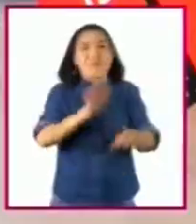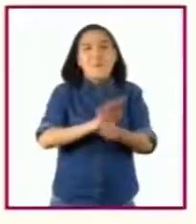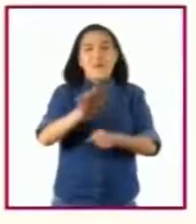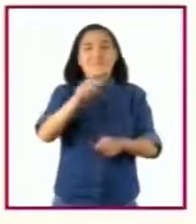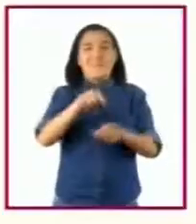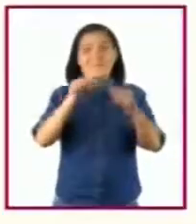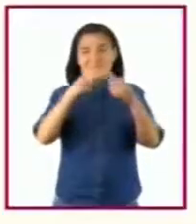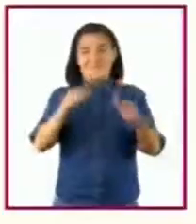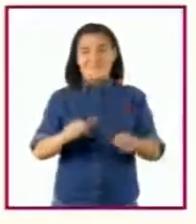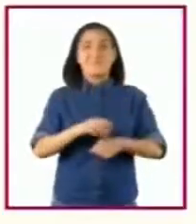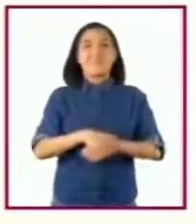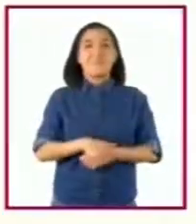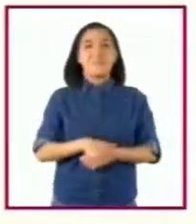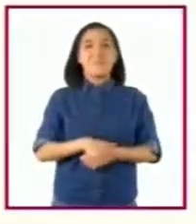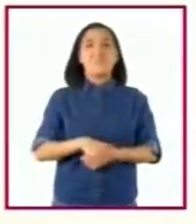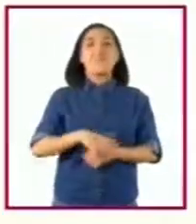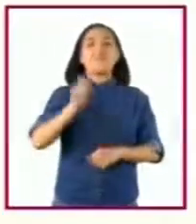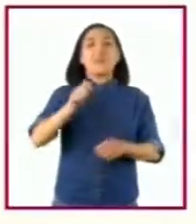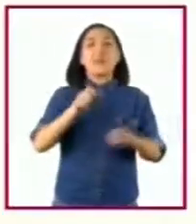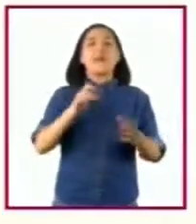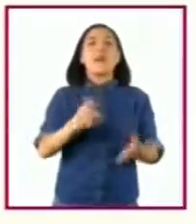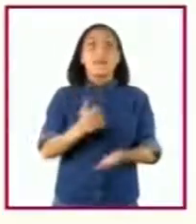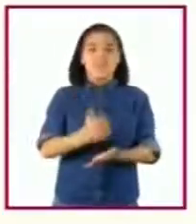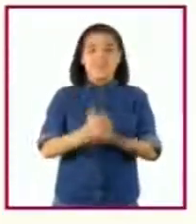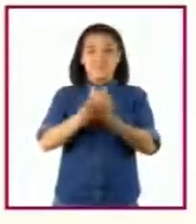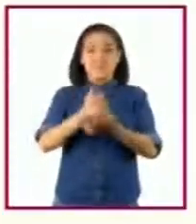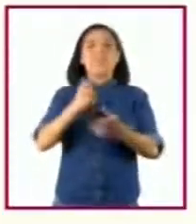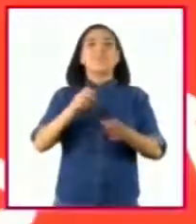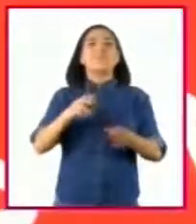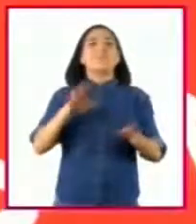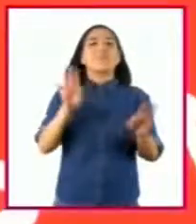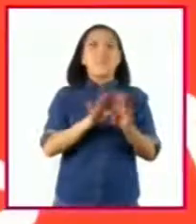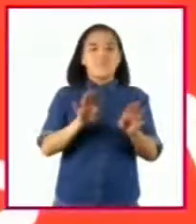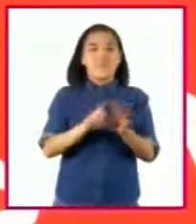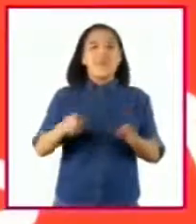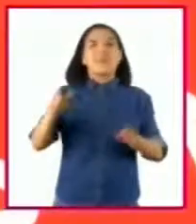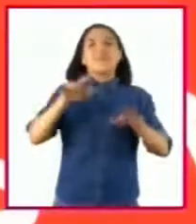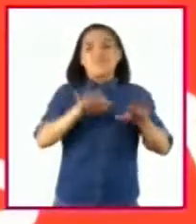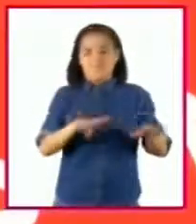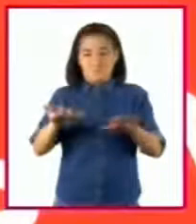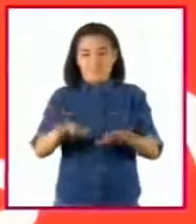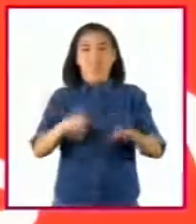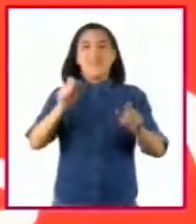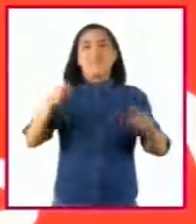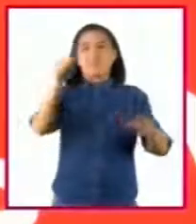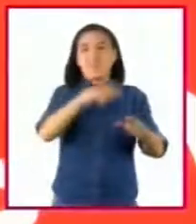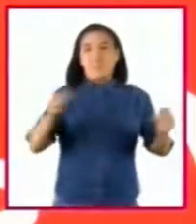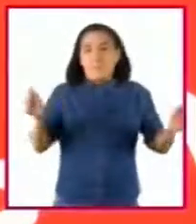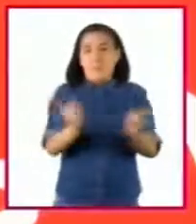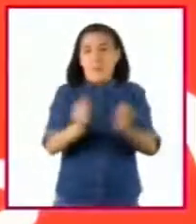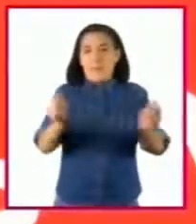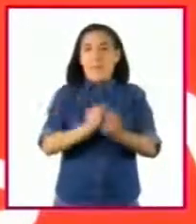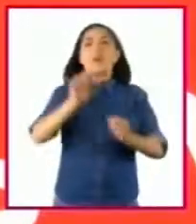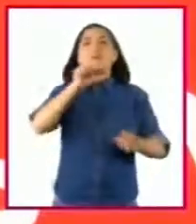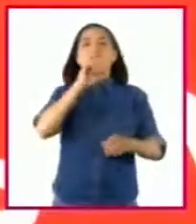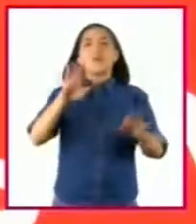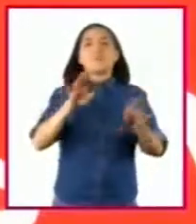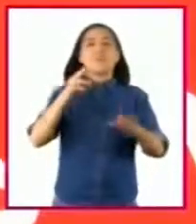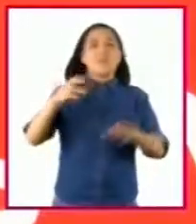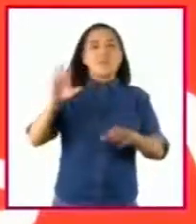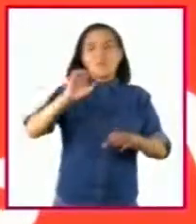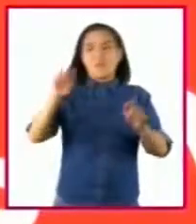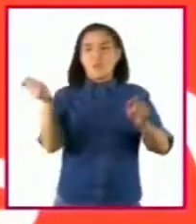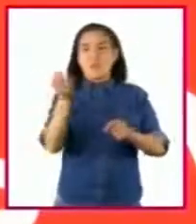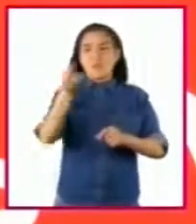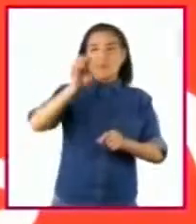artística. Nos ayudaremos del teclado, el platillo. También nos apoyaremos del palo de lluvia y los crótalos,